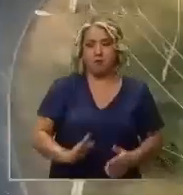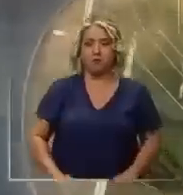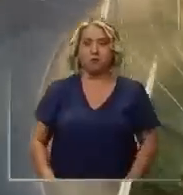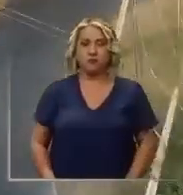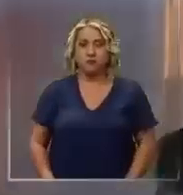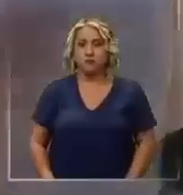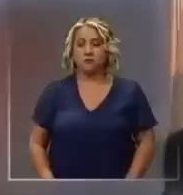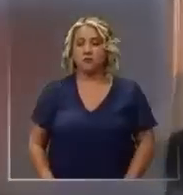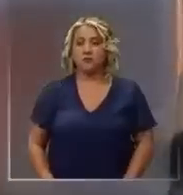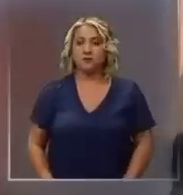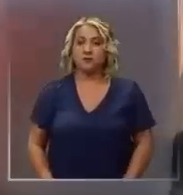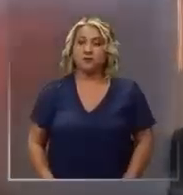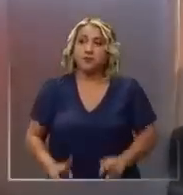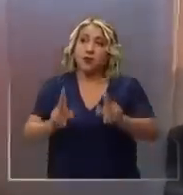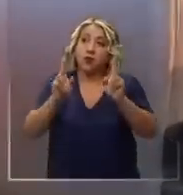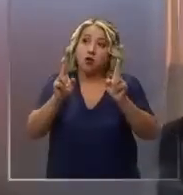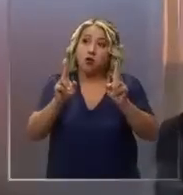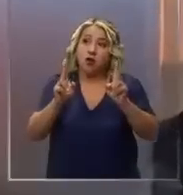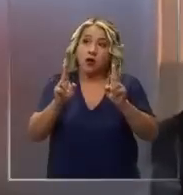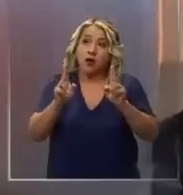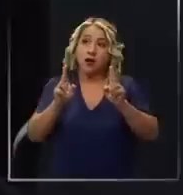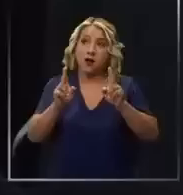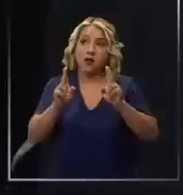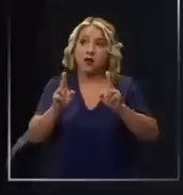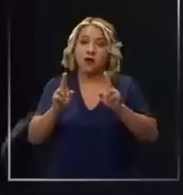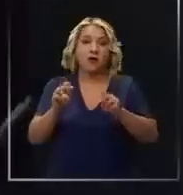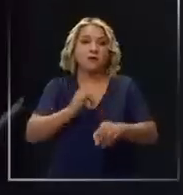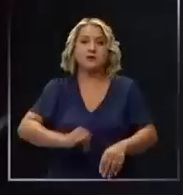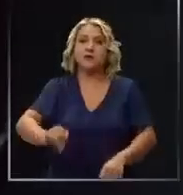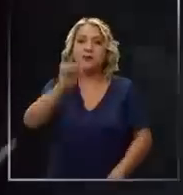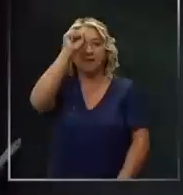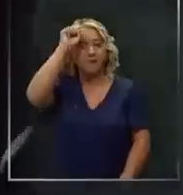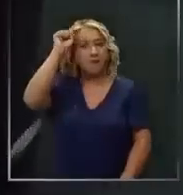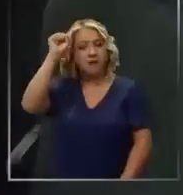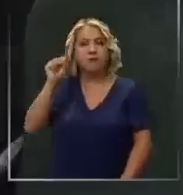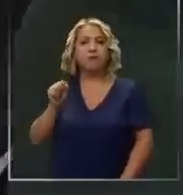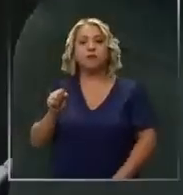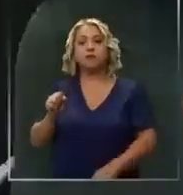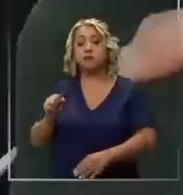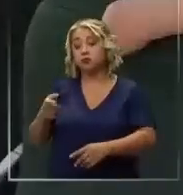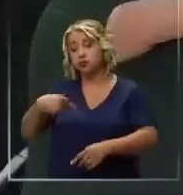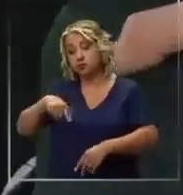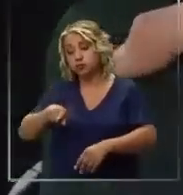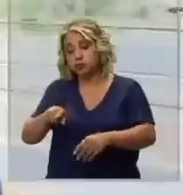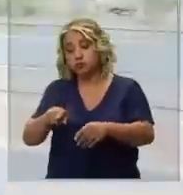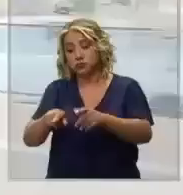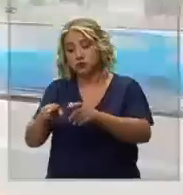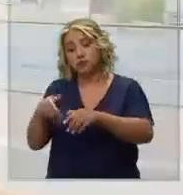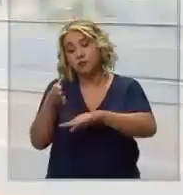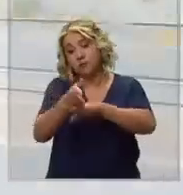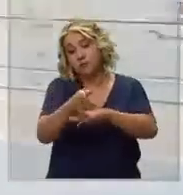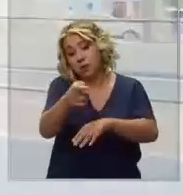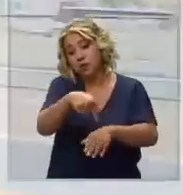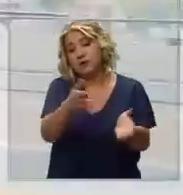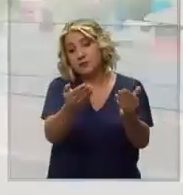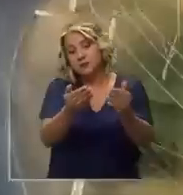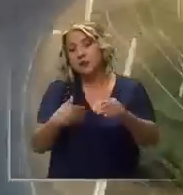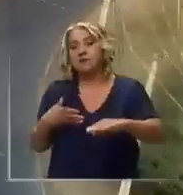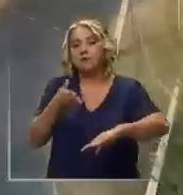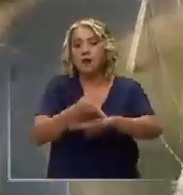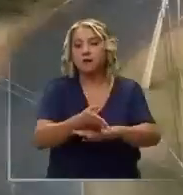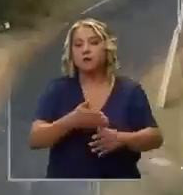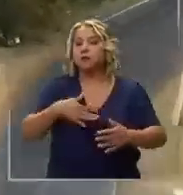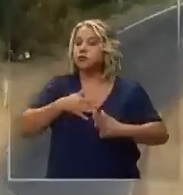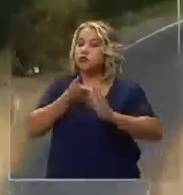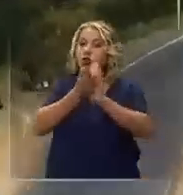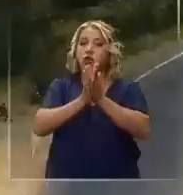No, o sea, ojalá seguir por el resto de la vida. Fuimos a ayudar a gente que en verdad nos necesitaba. Tratamos de dar todo lo que